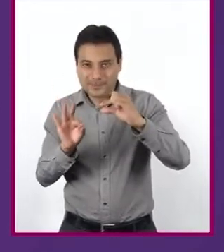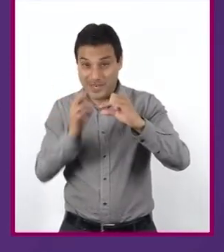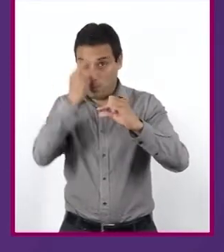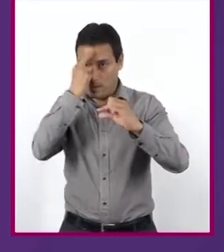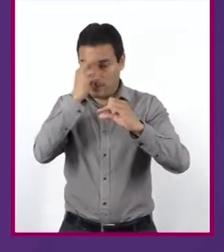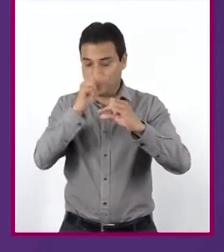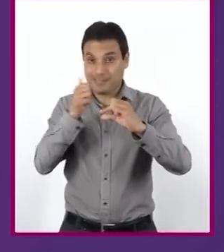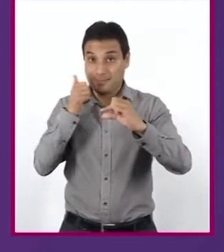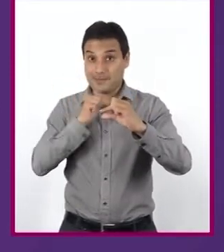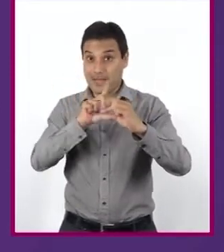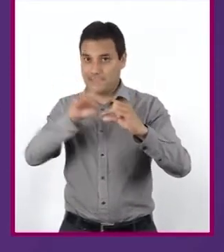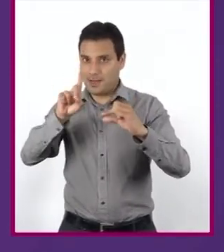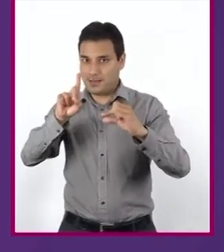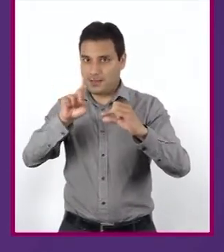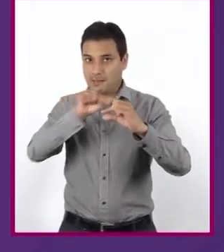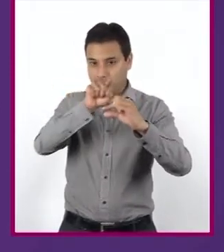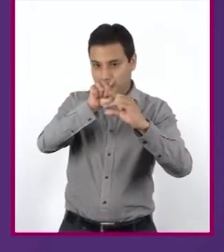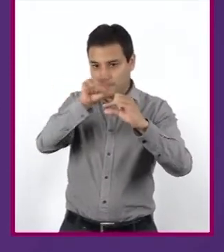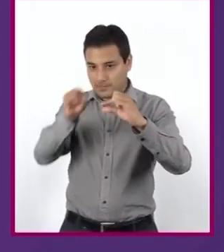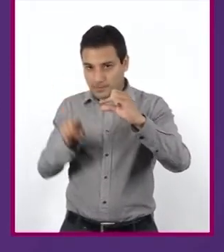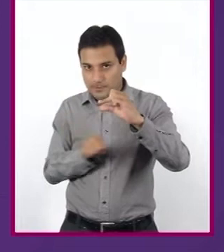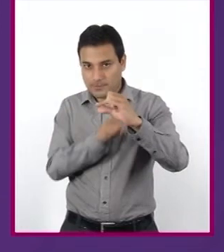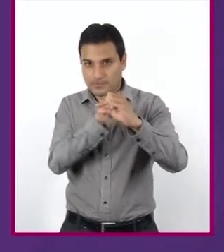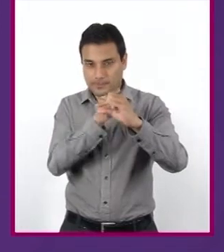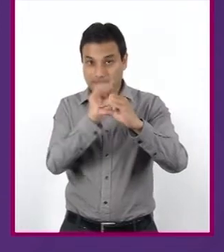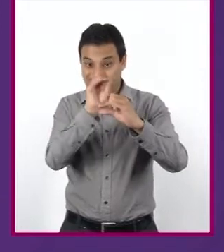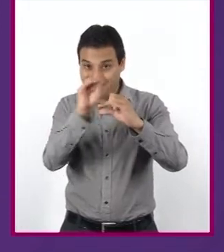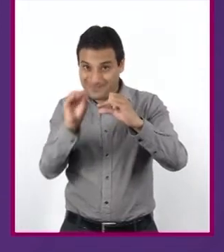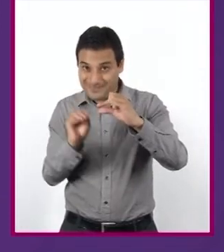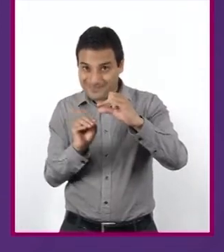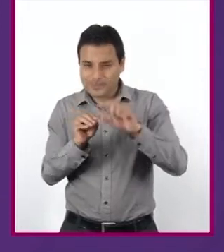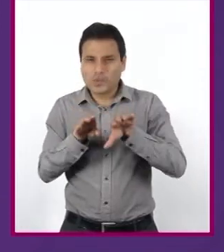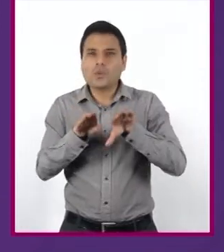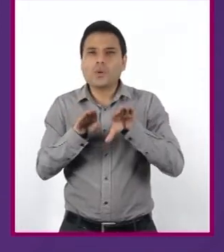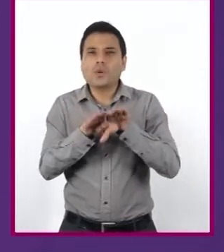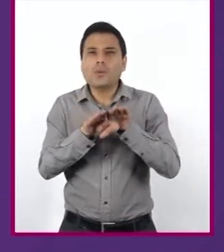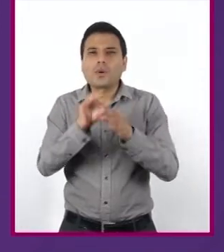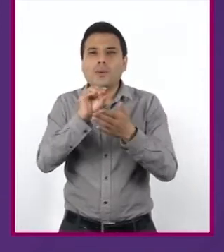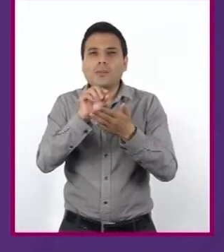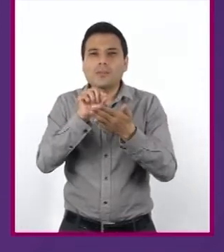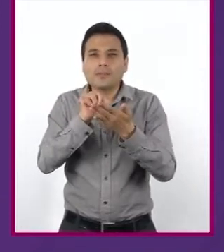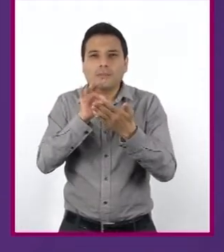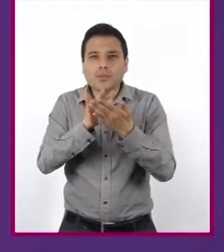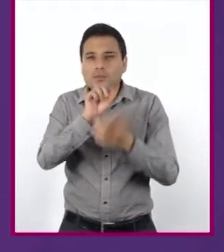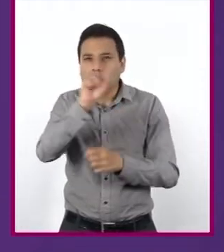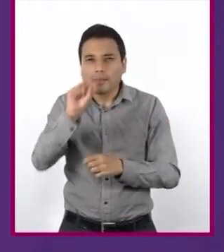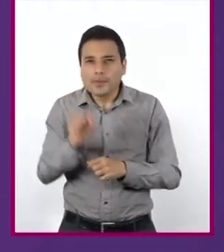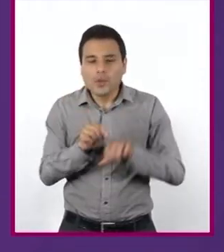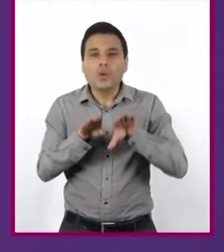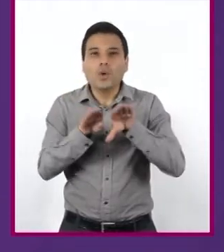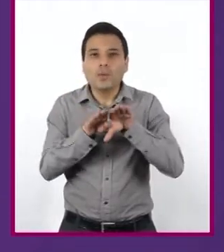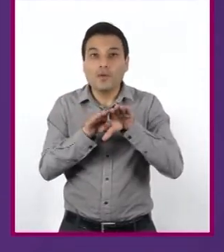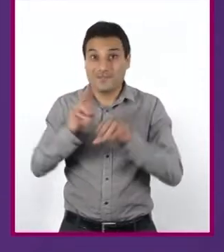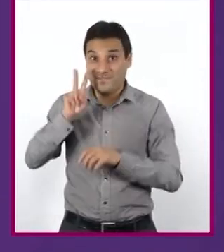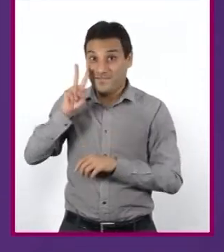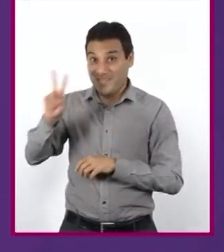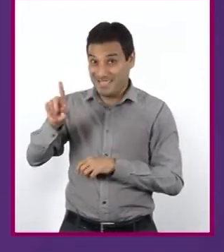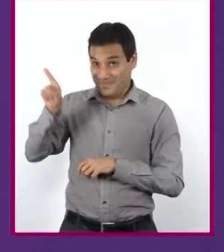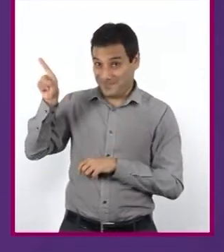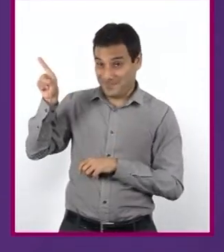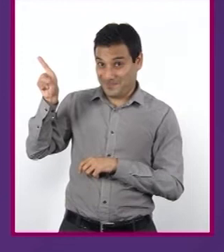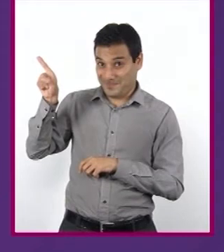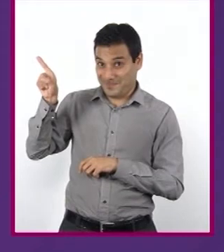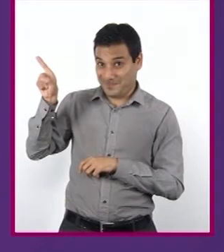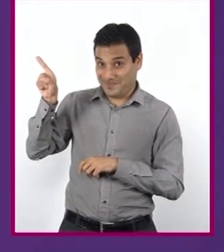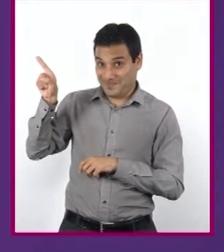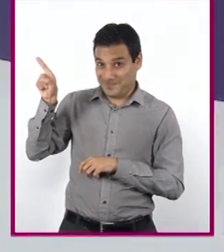las manecillas del reloj. Observen cómo queda la estructura de Lewis o diagrama de